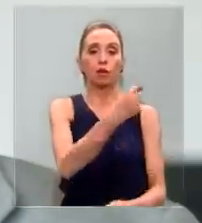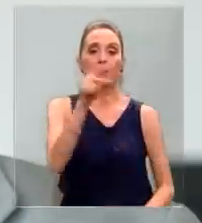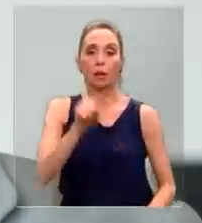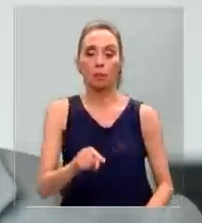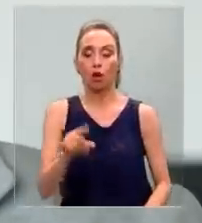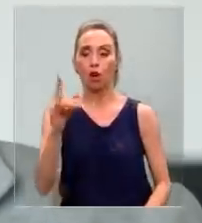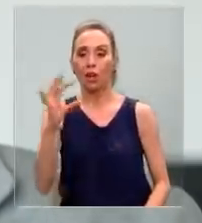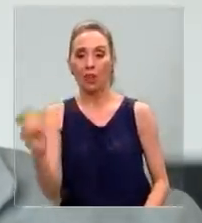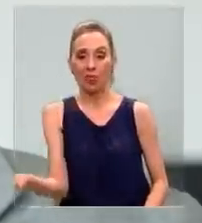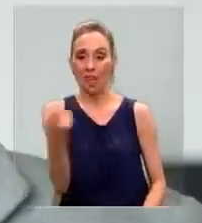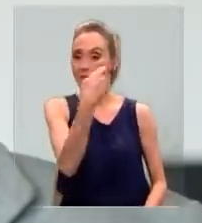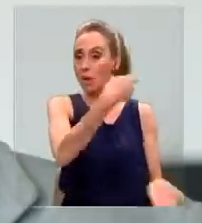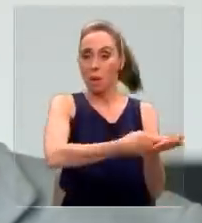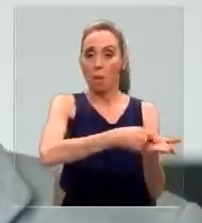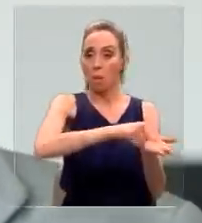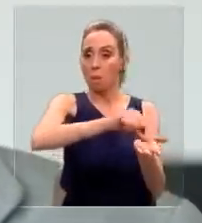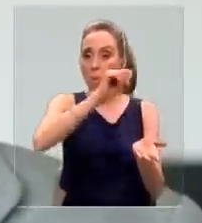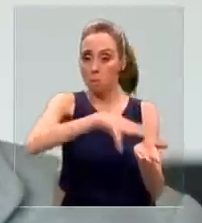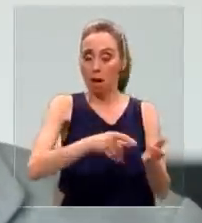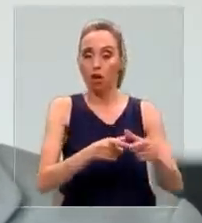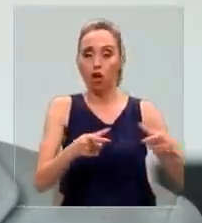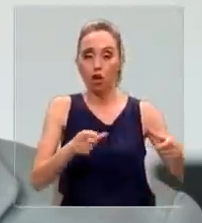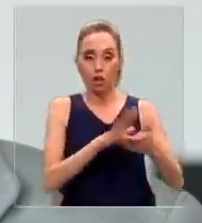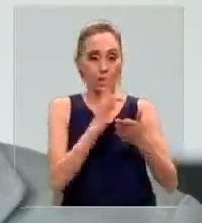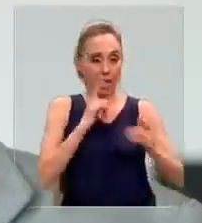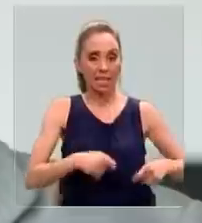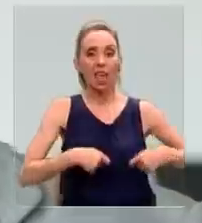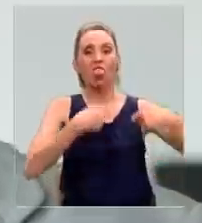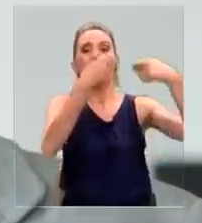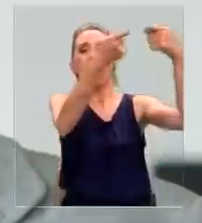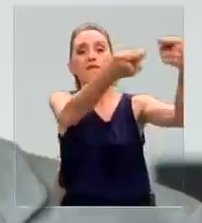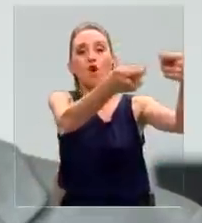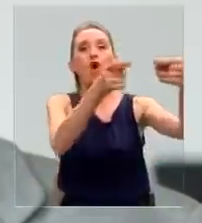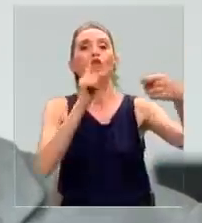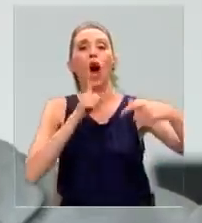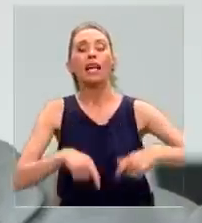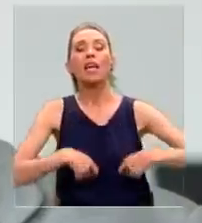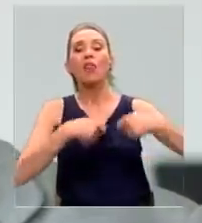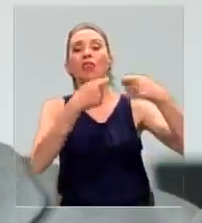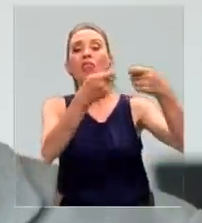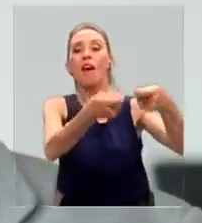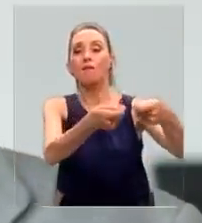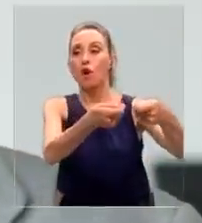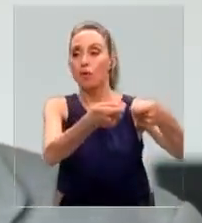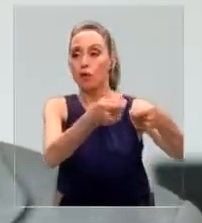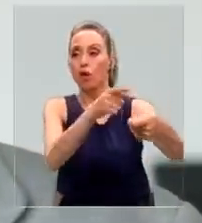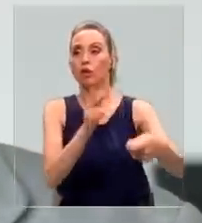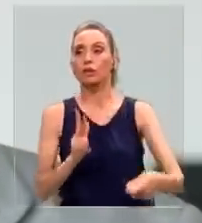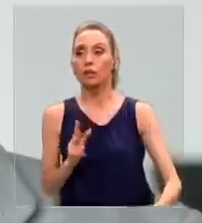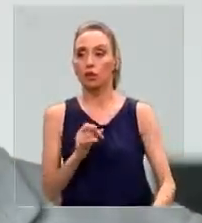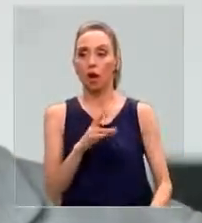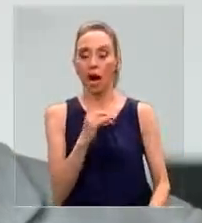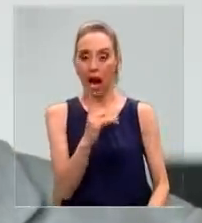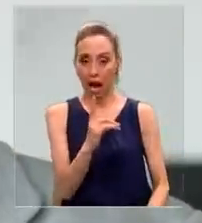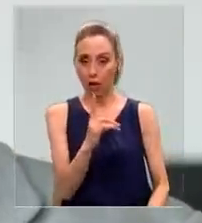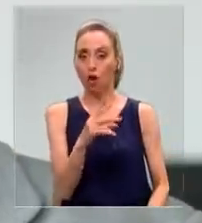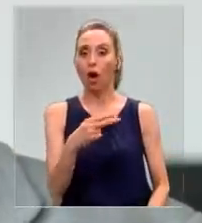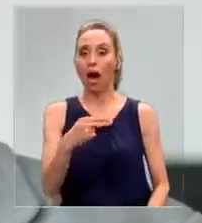de la deuda y esos cheques fueron devueltos. ¿Y a quién se los devolvieron en su oportunidad? Fue a don Harold.